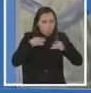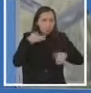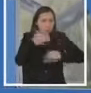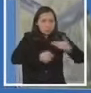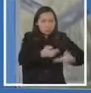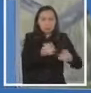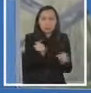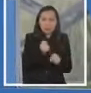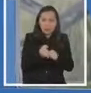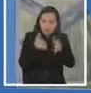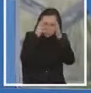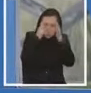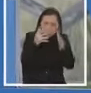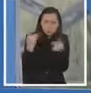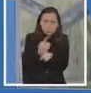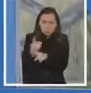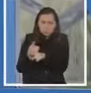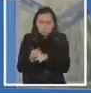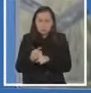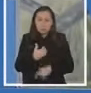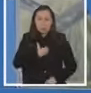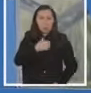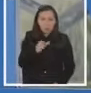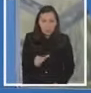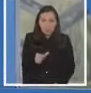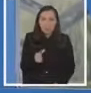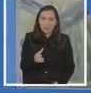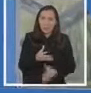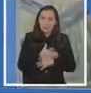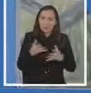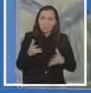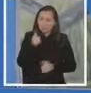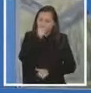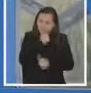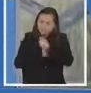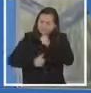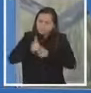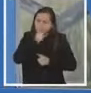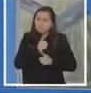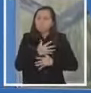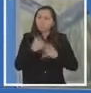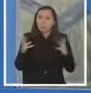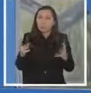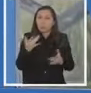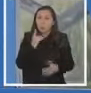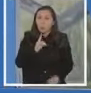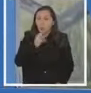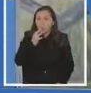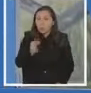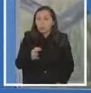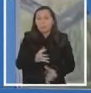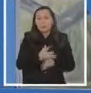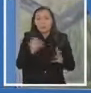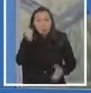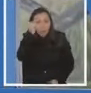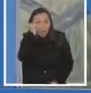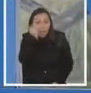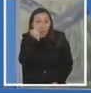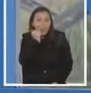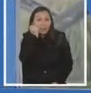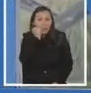trabajo, con dedicación, con diálogo, con empatía, con mucha paciencia. Y por qué no decirlo, con mucho cariño